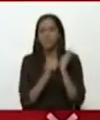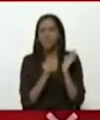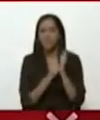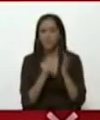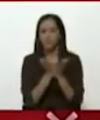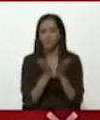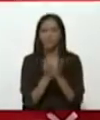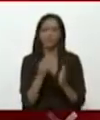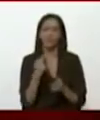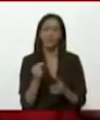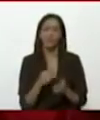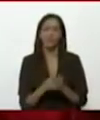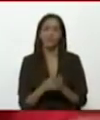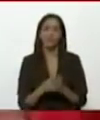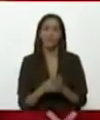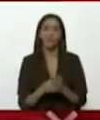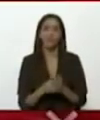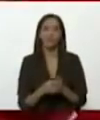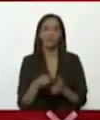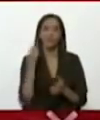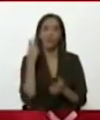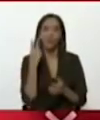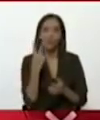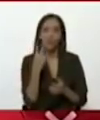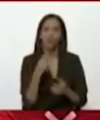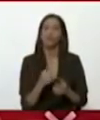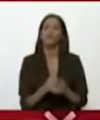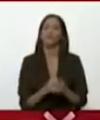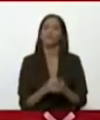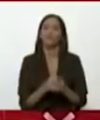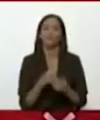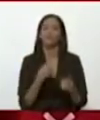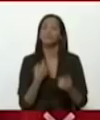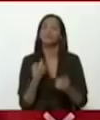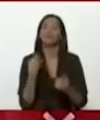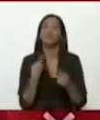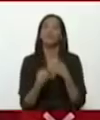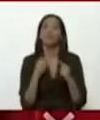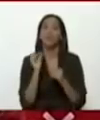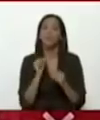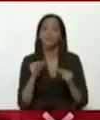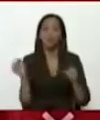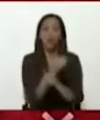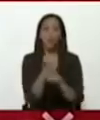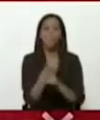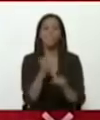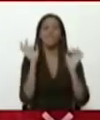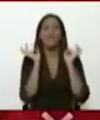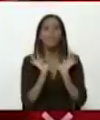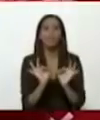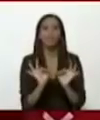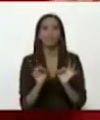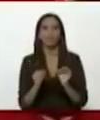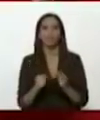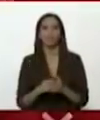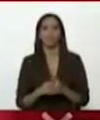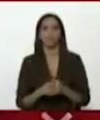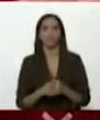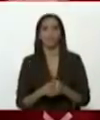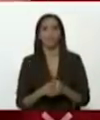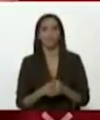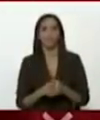No. Son golpistas y punto, compadre. Exacto. Son golpistas y punto. Están conspirando. Porque también hay, o sea, el caso...